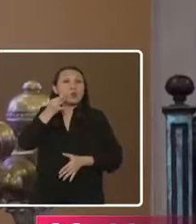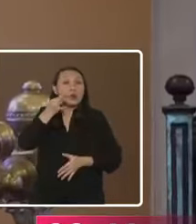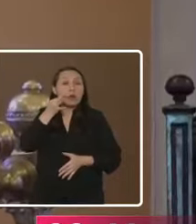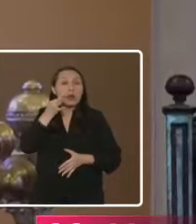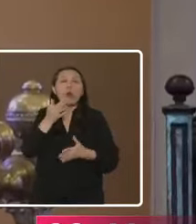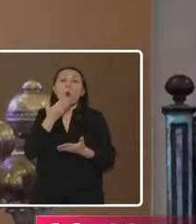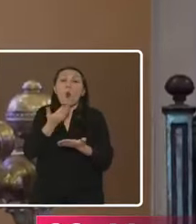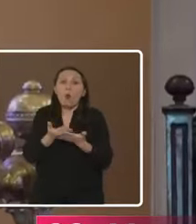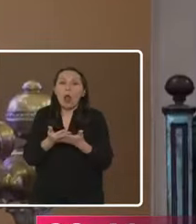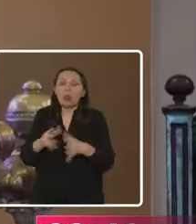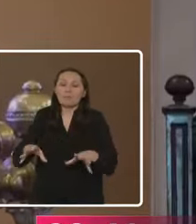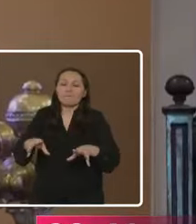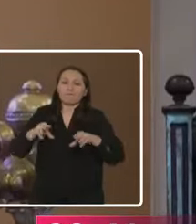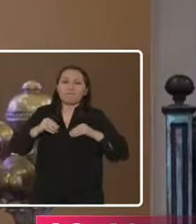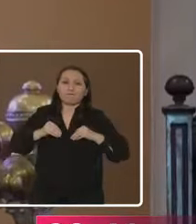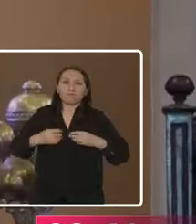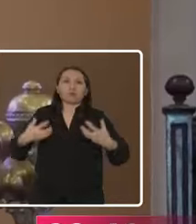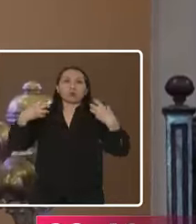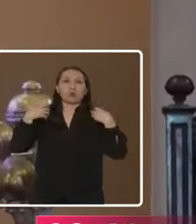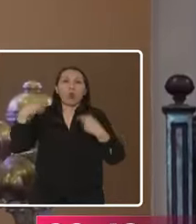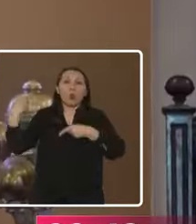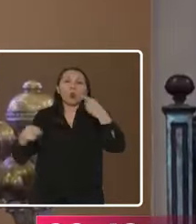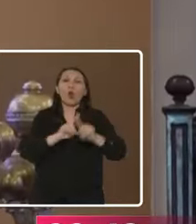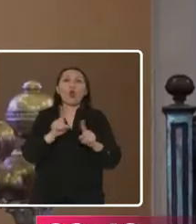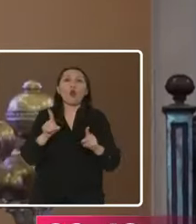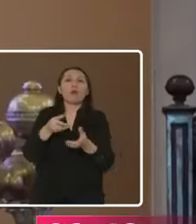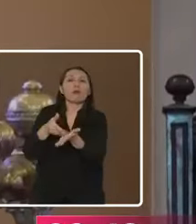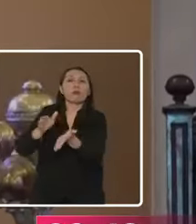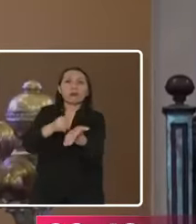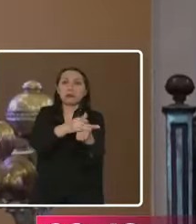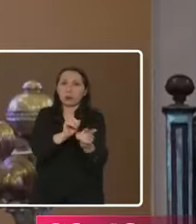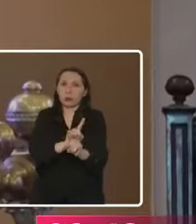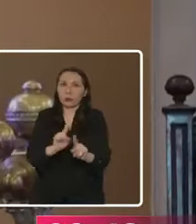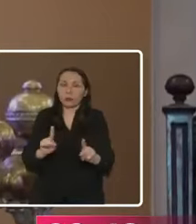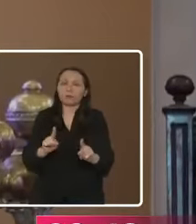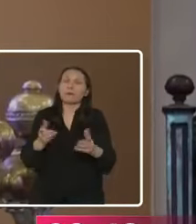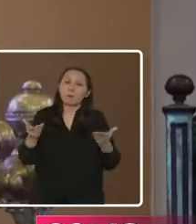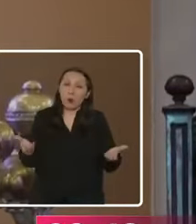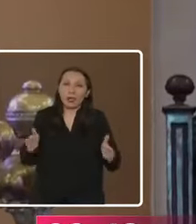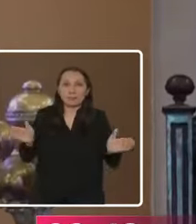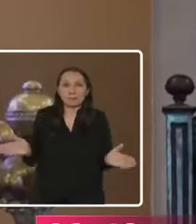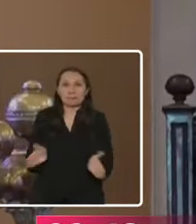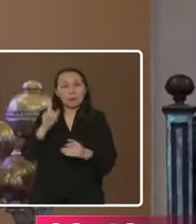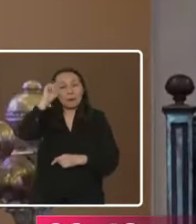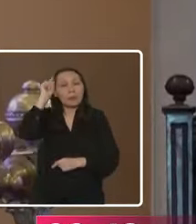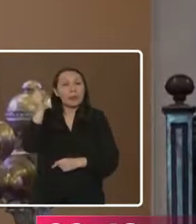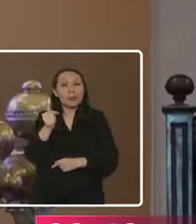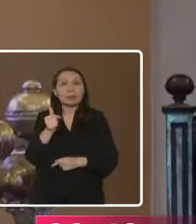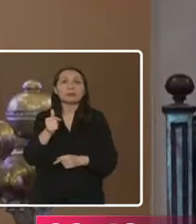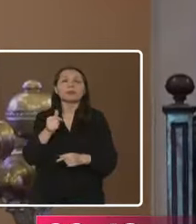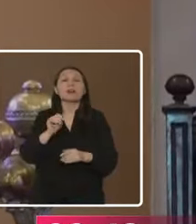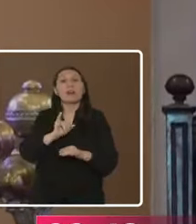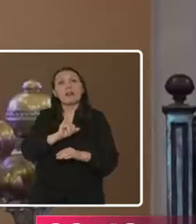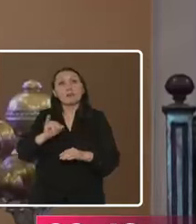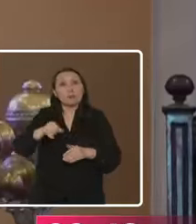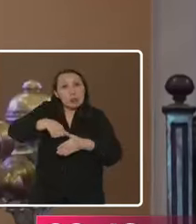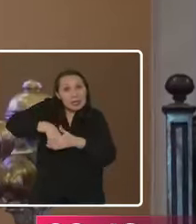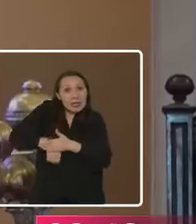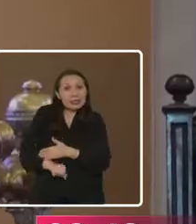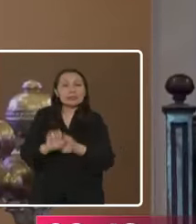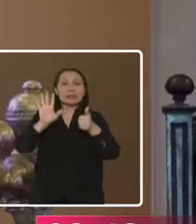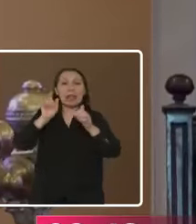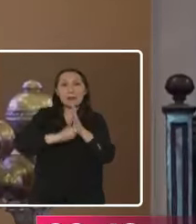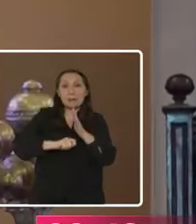hace cargo de los demás, no cuando los descarta. Por eso impulsó la creación del postnatal de